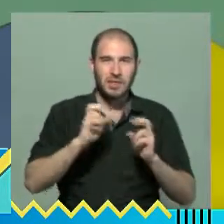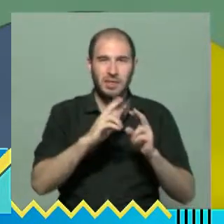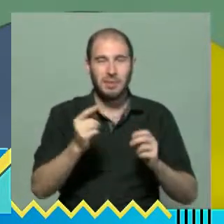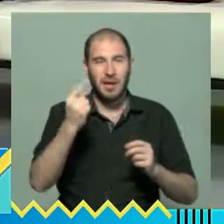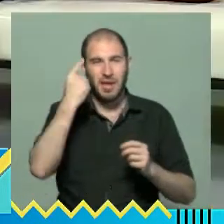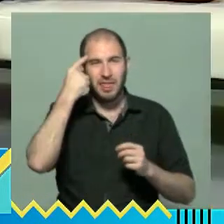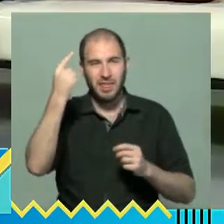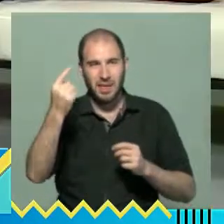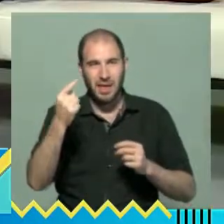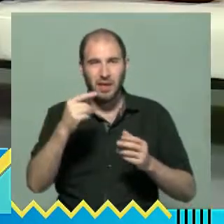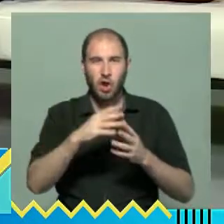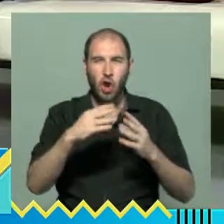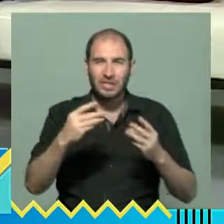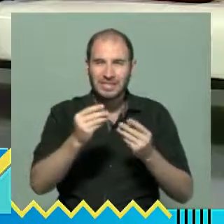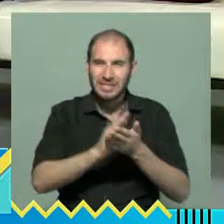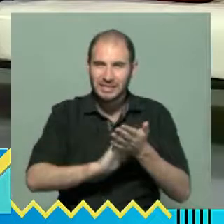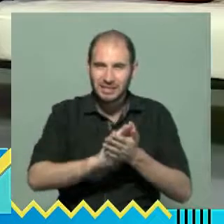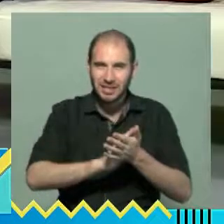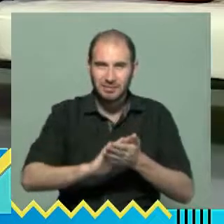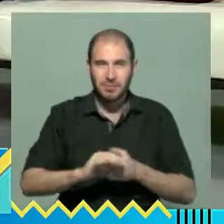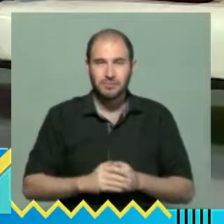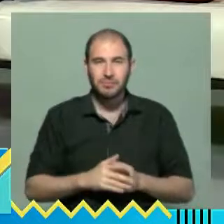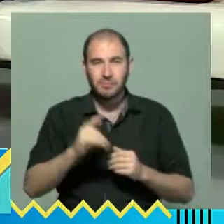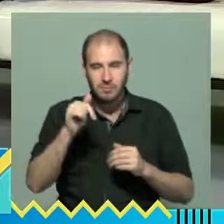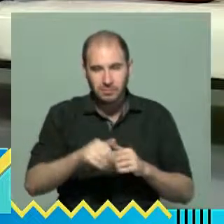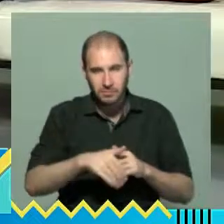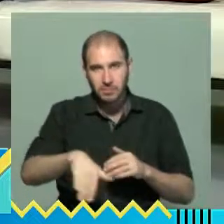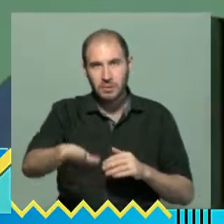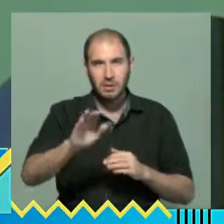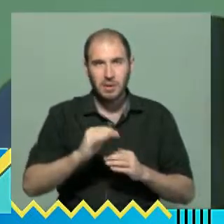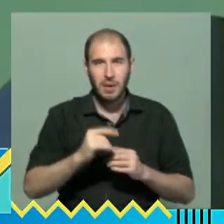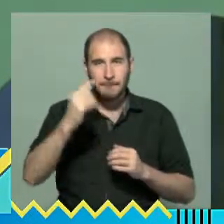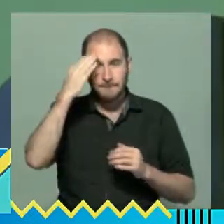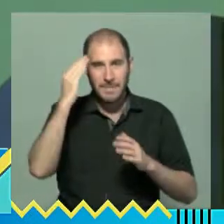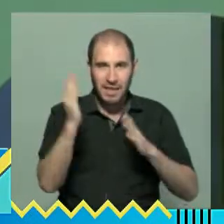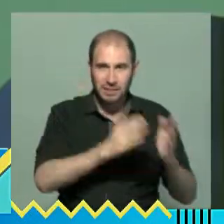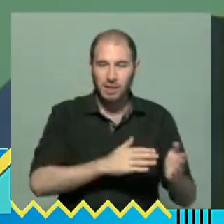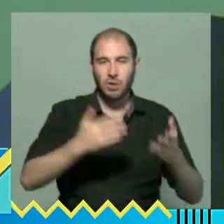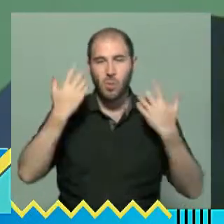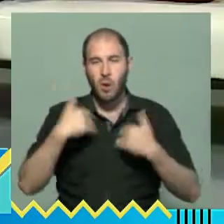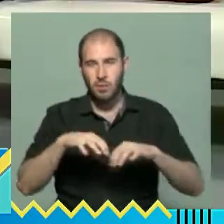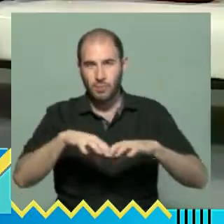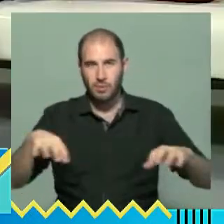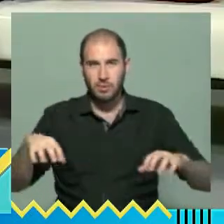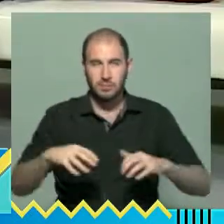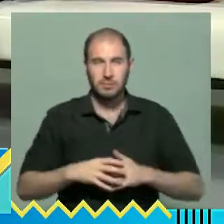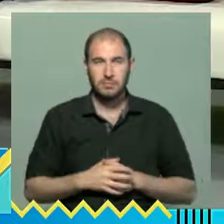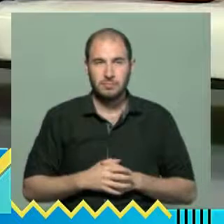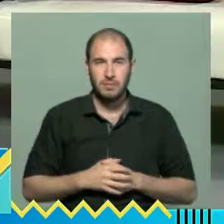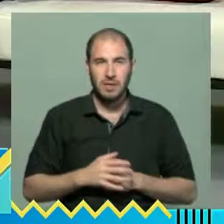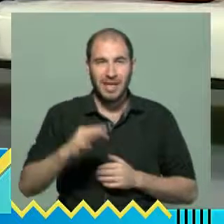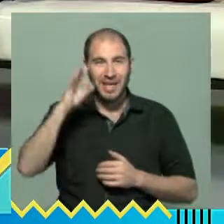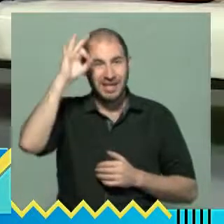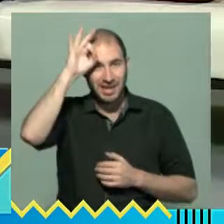y el mundo sensible, y de ahí en adelante venimos, mente por un lado, cuerpo por el otro. O sea que